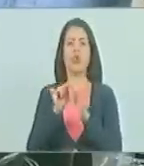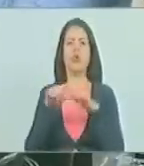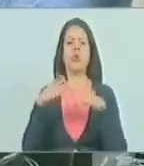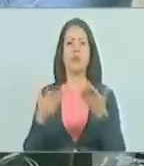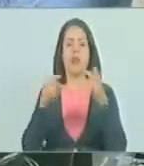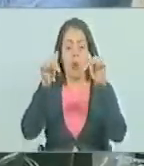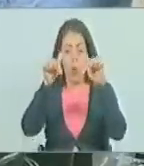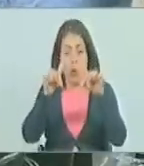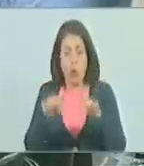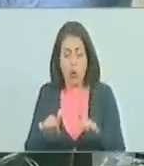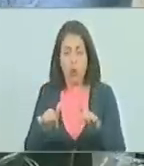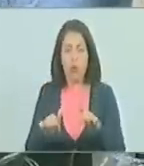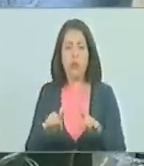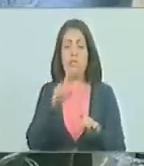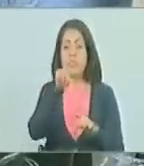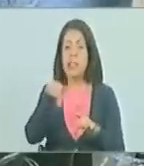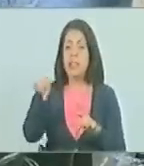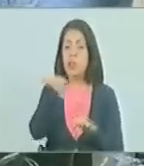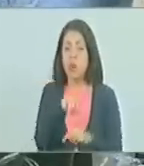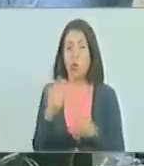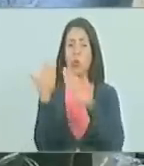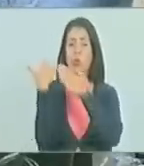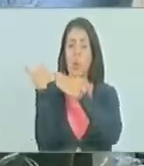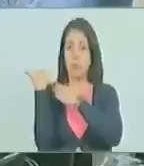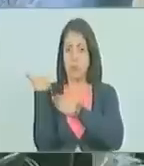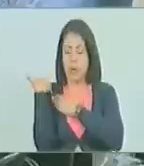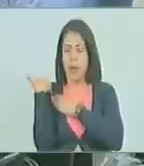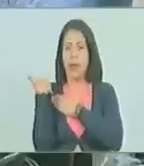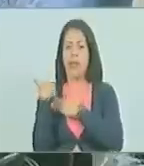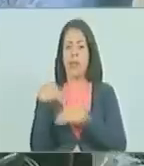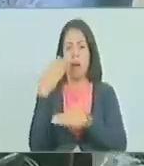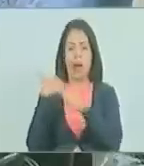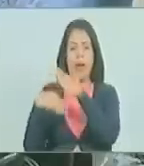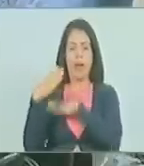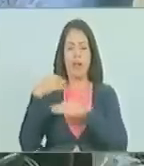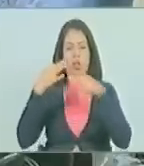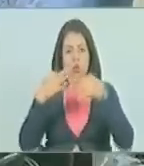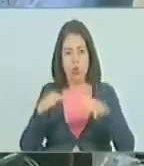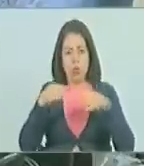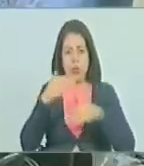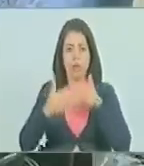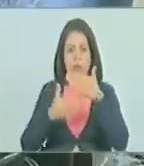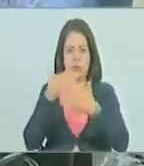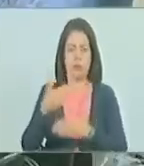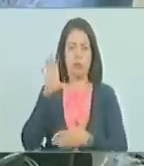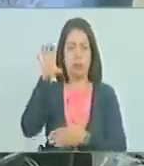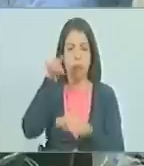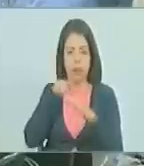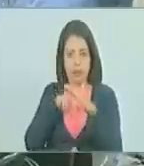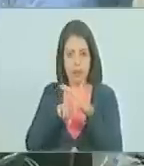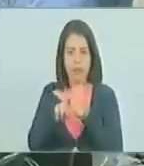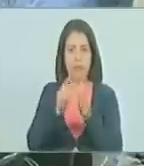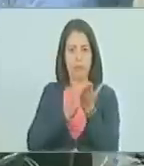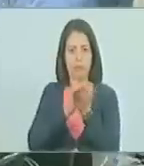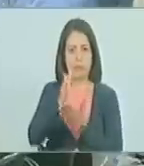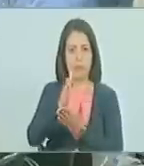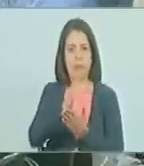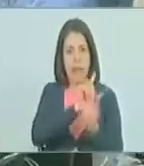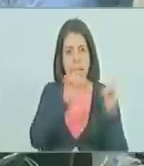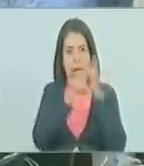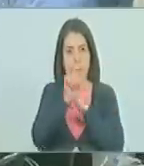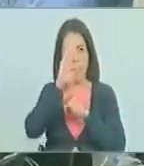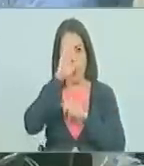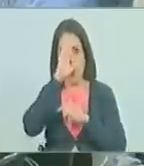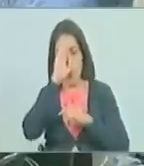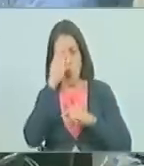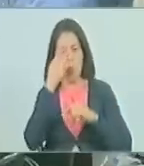estuviésemos hoy si no fuésemos asumido el rol que asumimos nosotros de normalizar este país y de entrar por el camino de la sensatez?